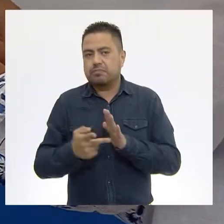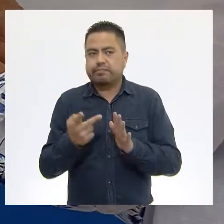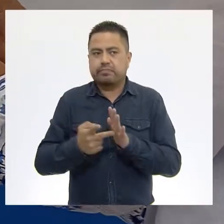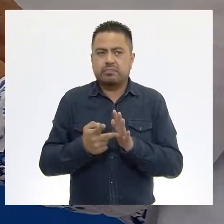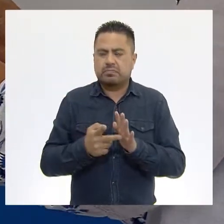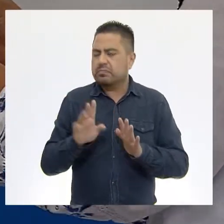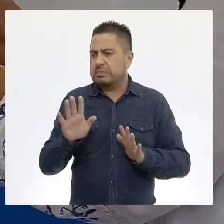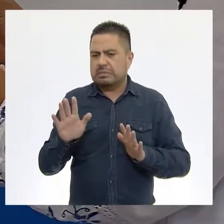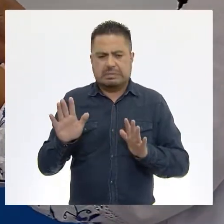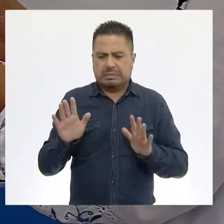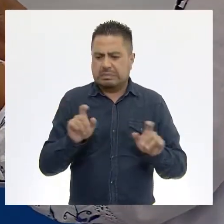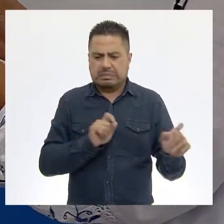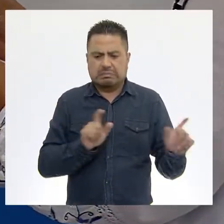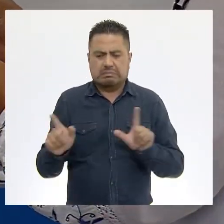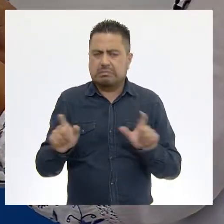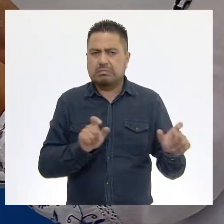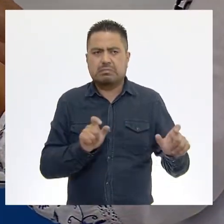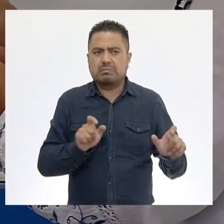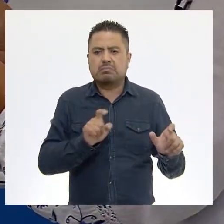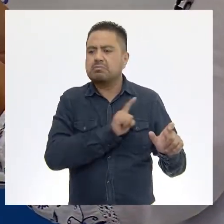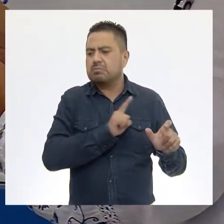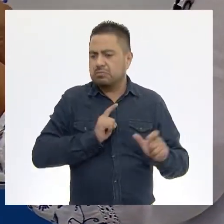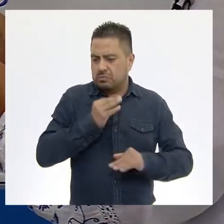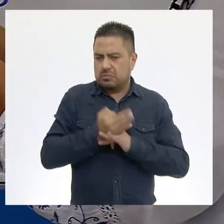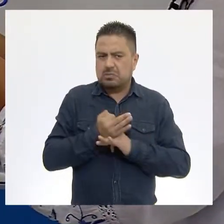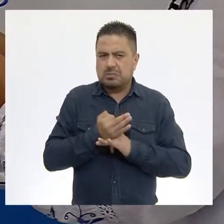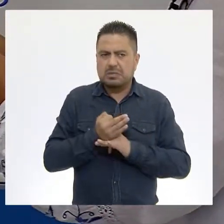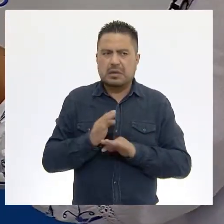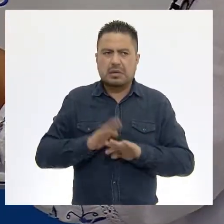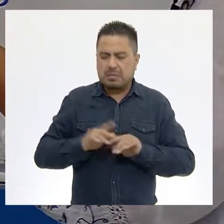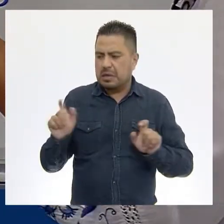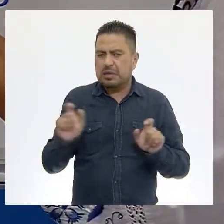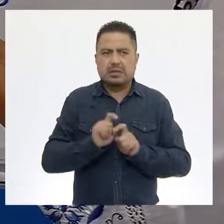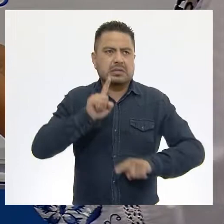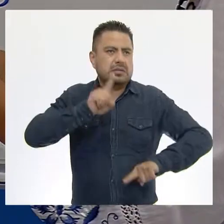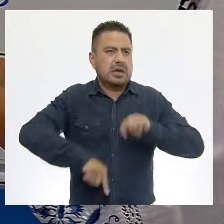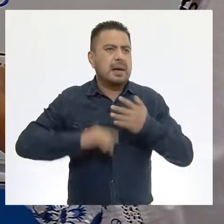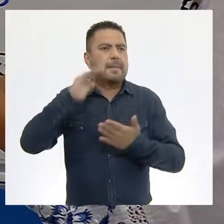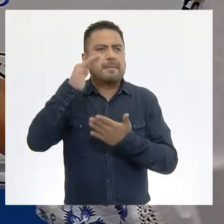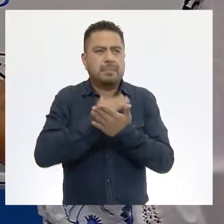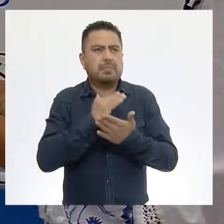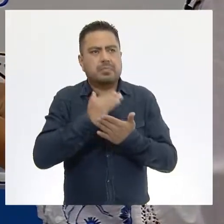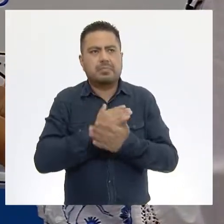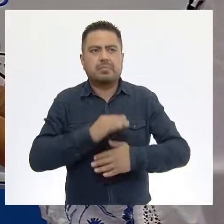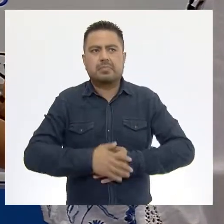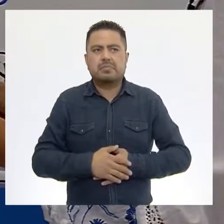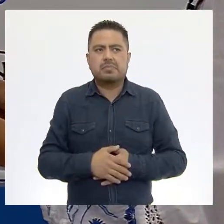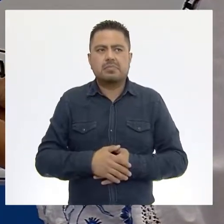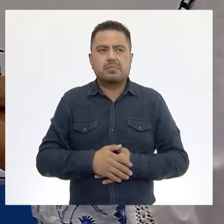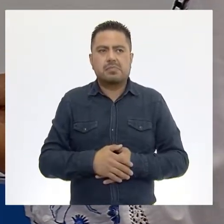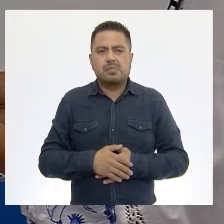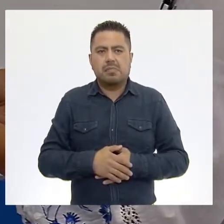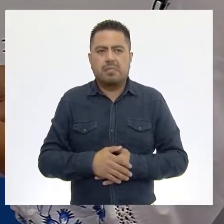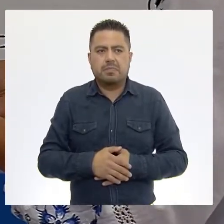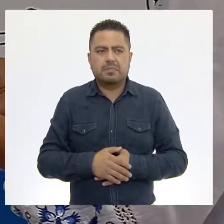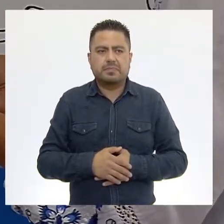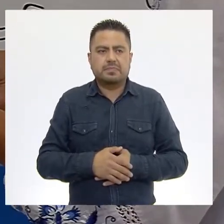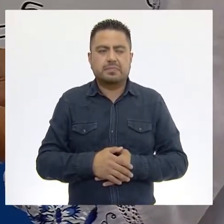No me quedó. No tanto. Vamos a jalarle otro poquito, le voy a quitar menos. ¿Ok? ¿Tú qué A tienes ver, al a lo extremo?